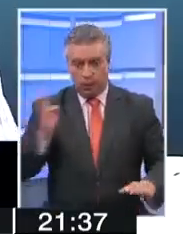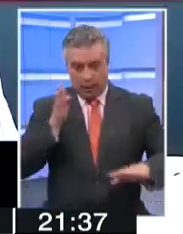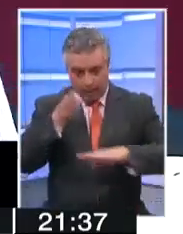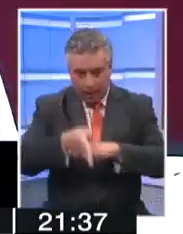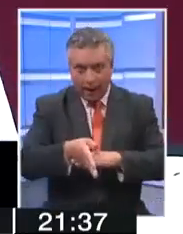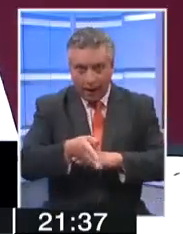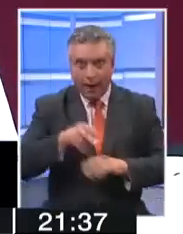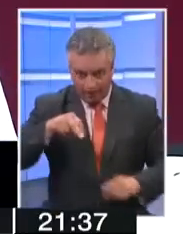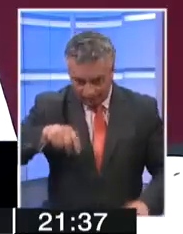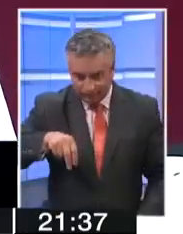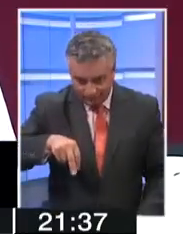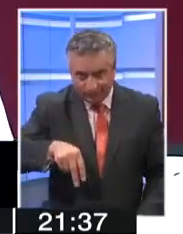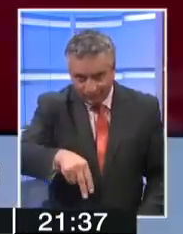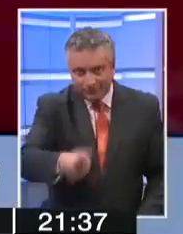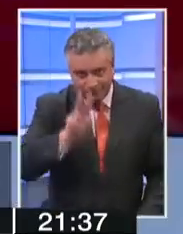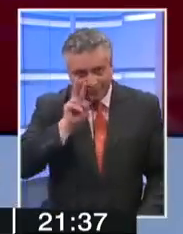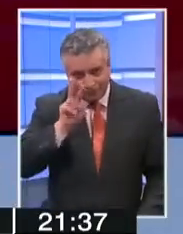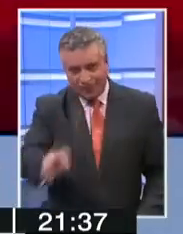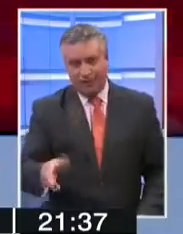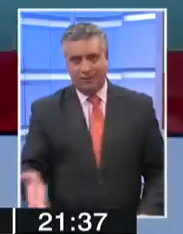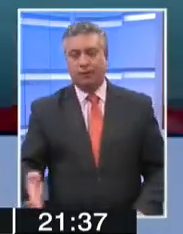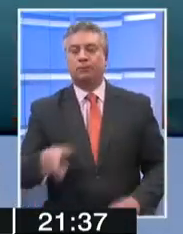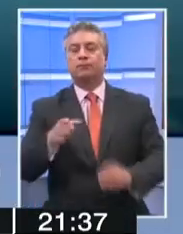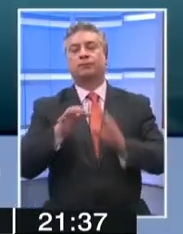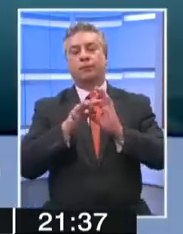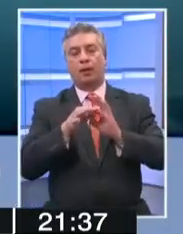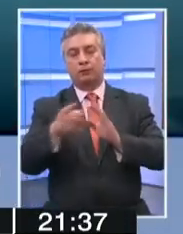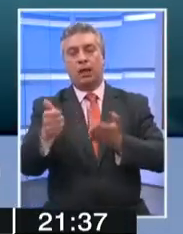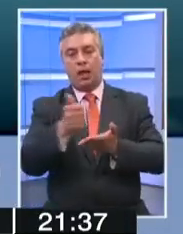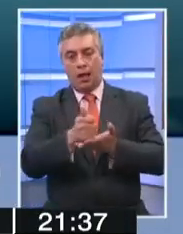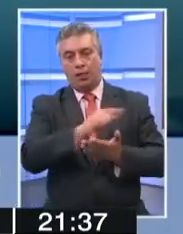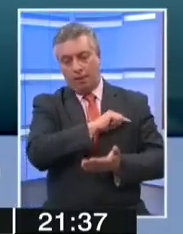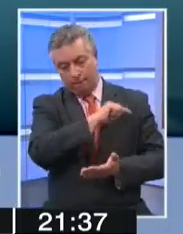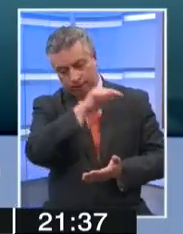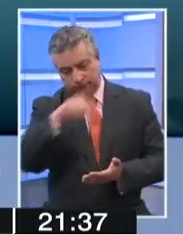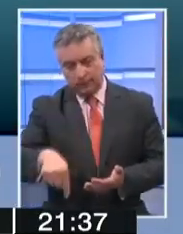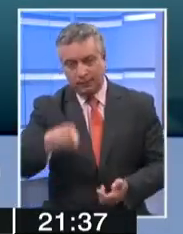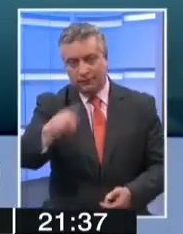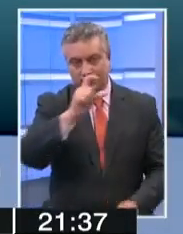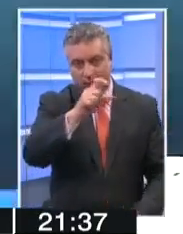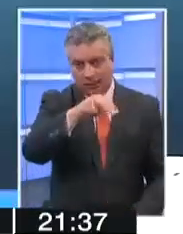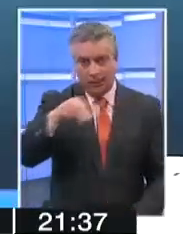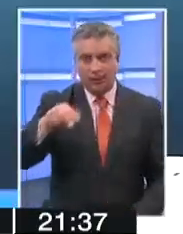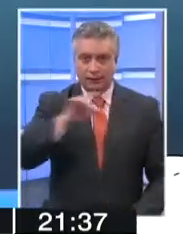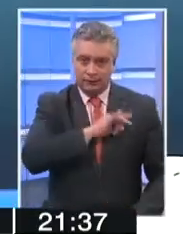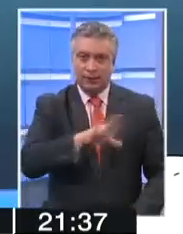día en la ceniza. Alcalde Arévalo, muchísimas gracias por haber venido a Santiago y a CNN Chile en particular para esta conversación. Muy amable.